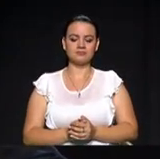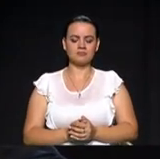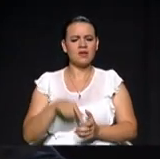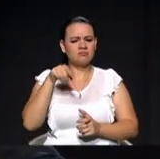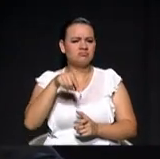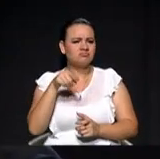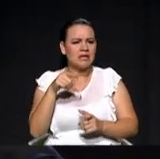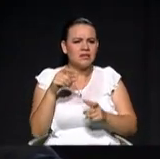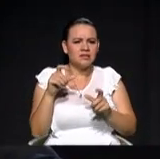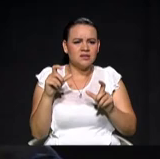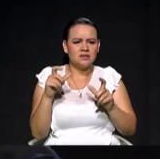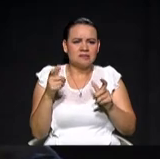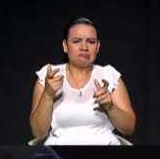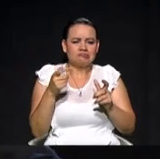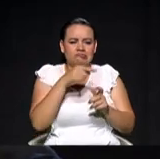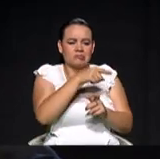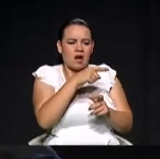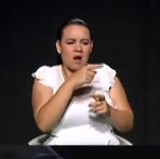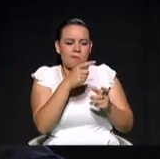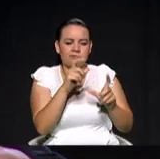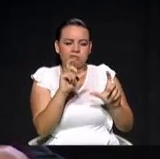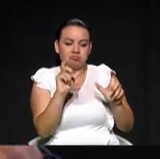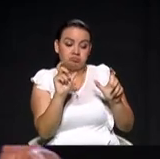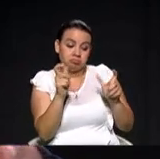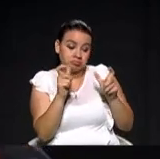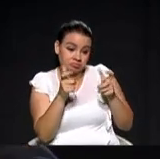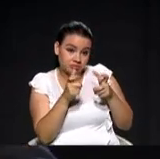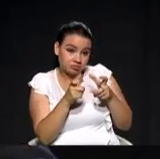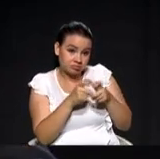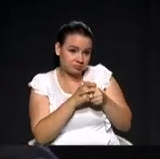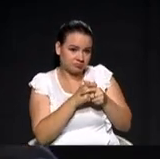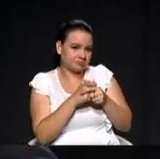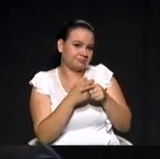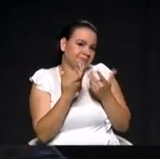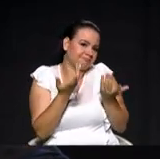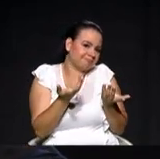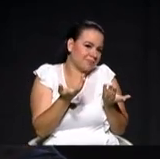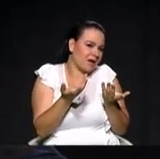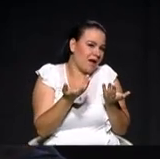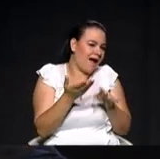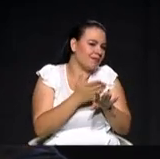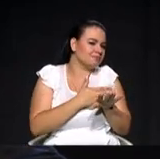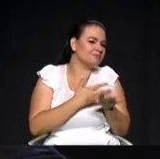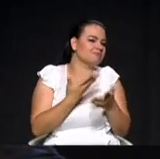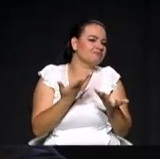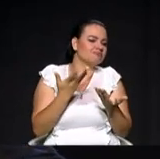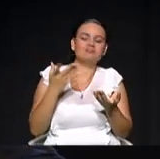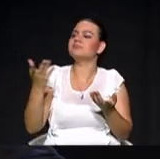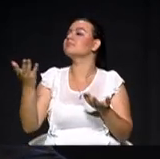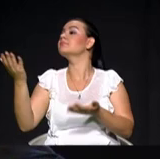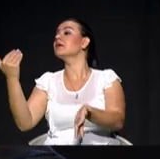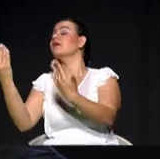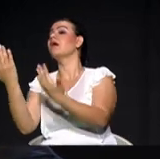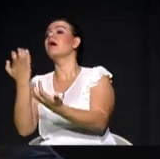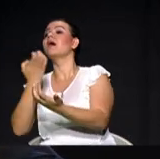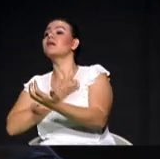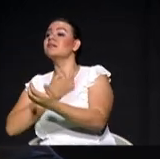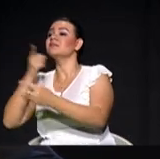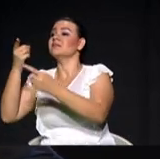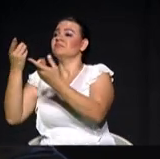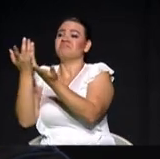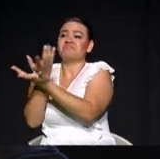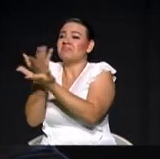de la actividad criminal por parte de estas bandas sino se hace una acción conjunta a cargo de todos los alcaldes y a cargo de todas las